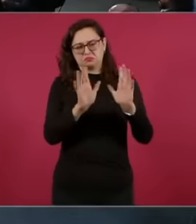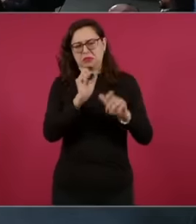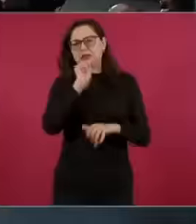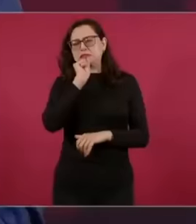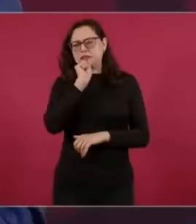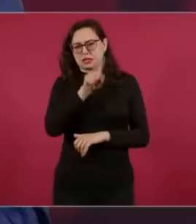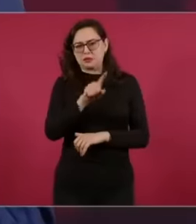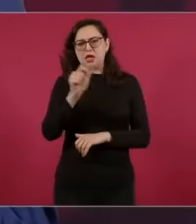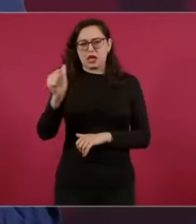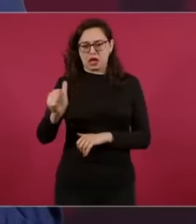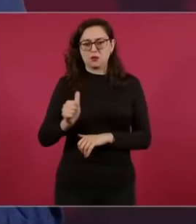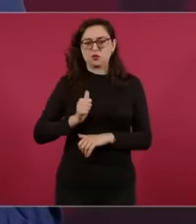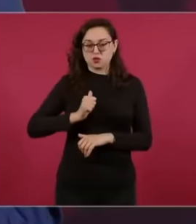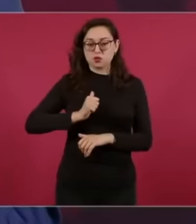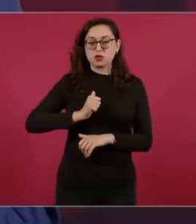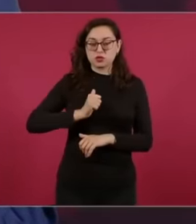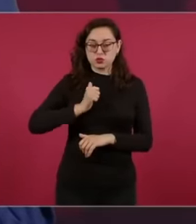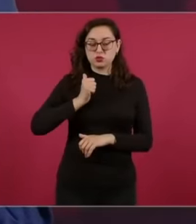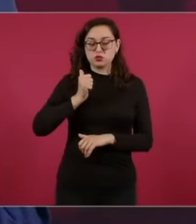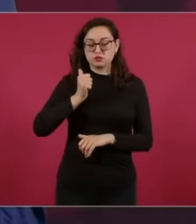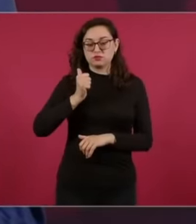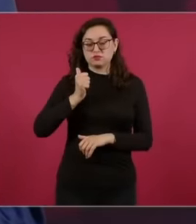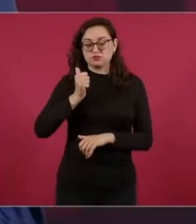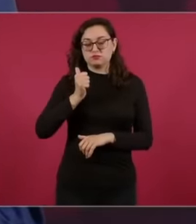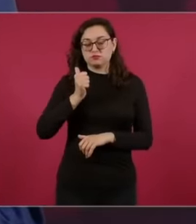aprovecho para decirle de que